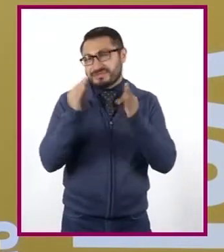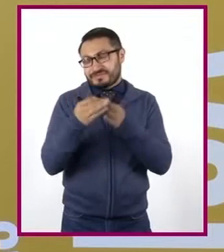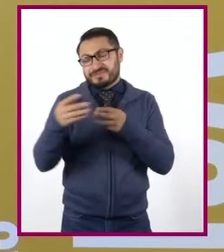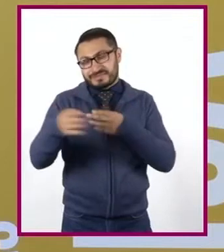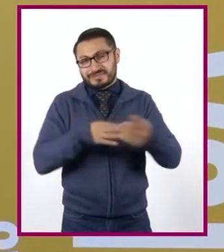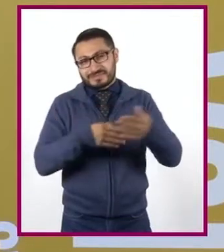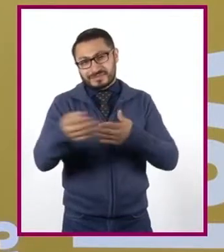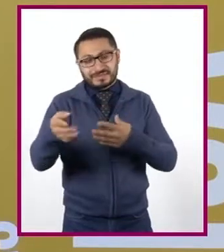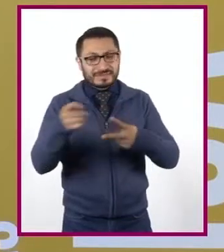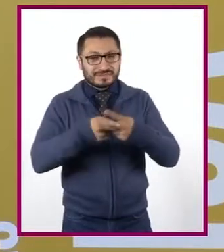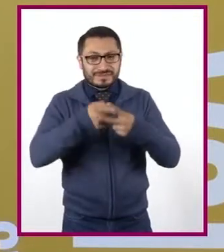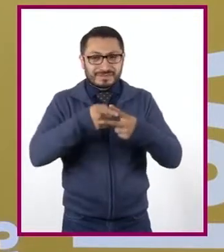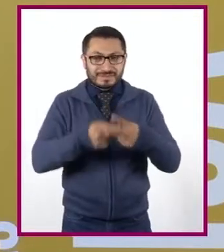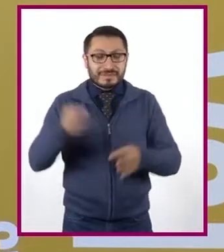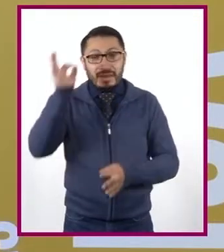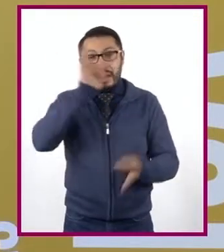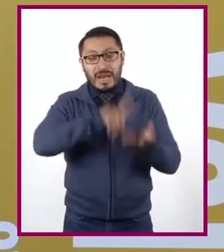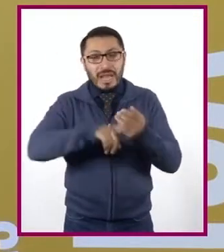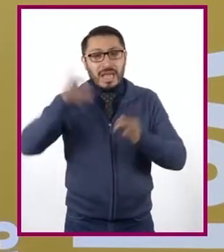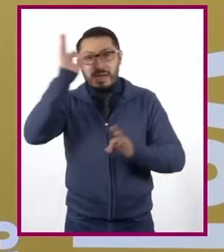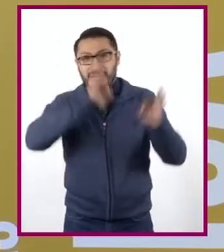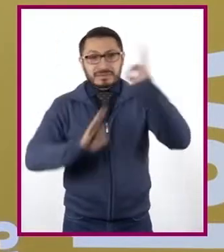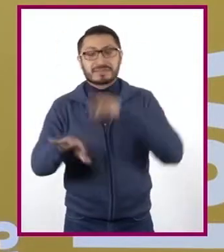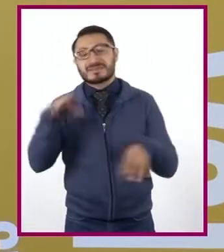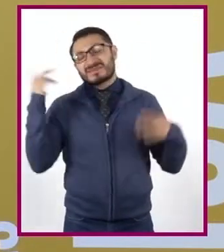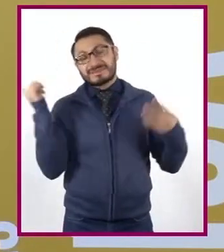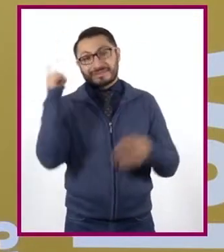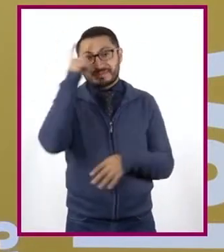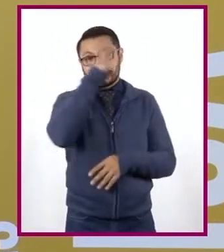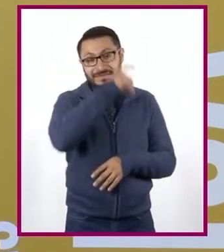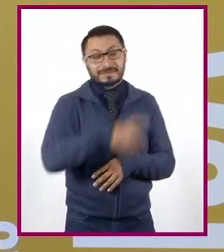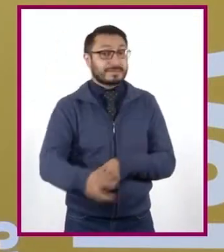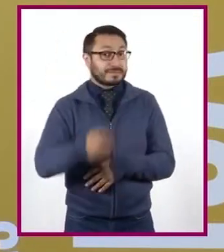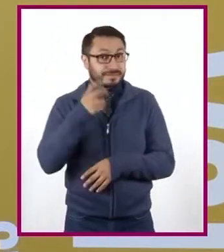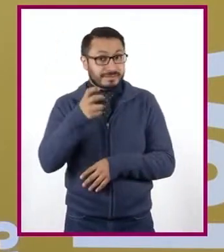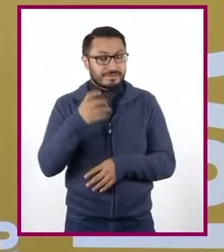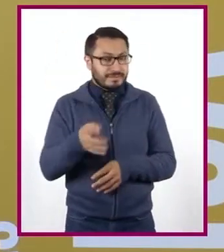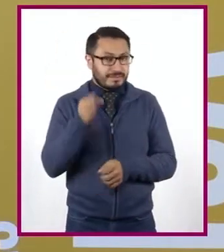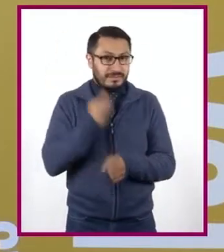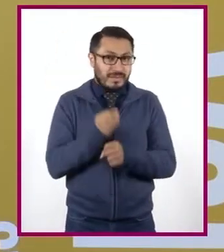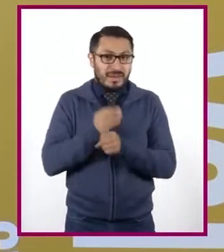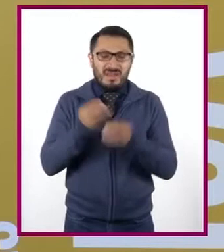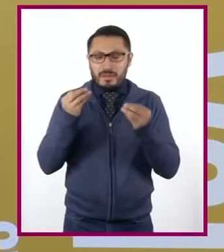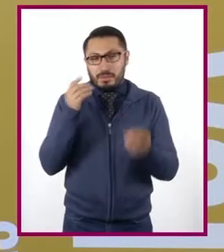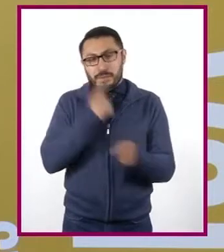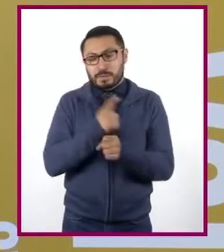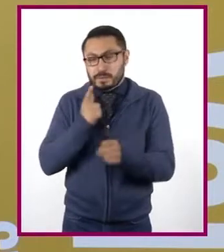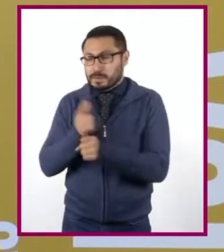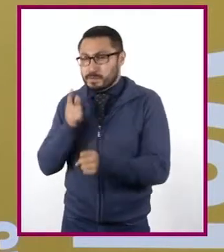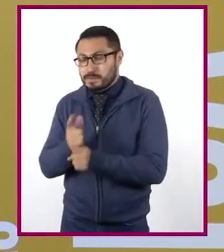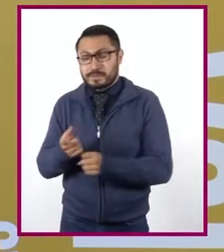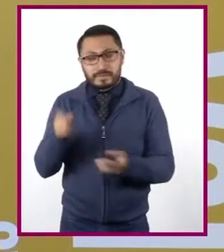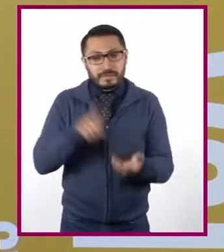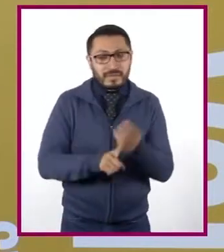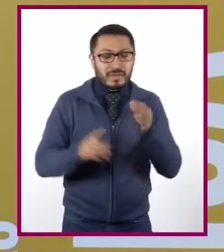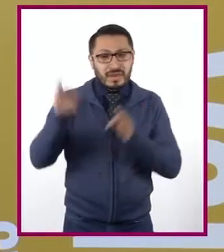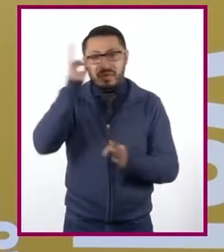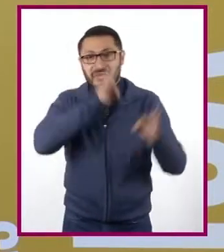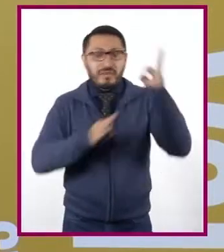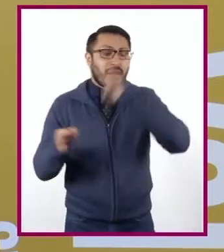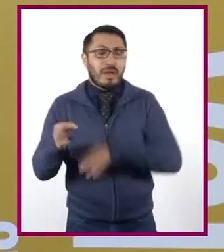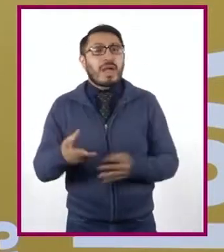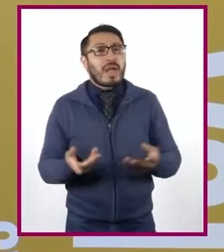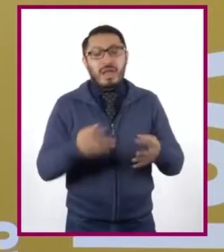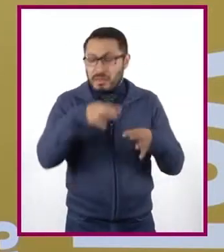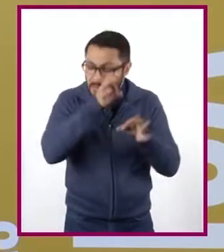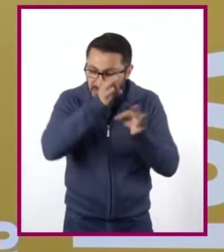en física han llegado a tener una gran complejidad. Actualmente, muchos de los descubrimientos en física subatómica, cosmología